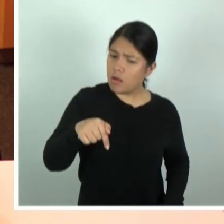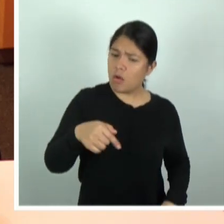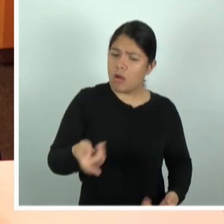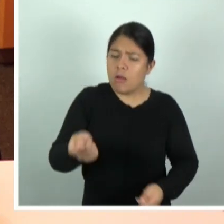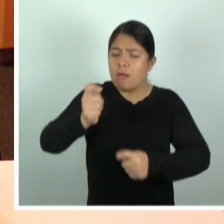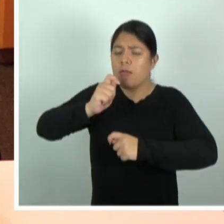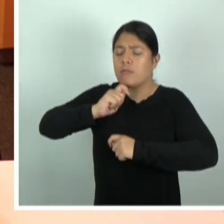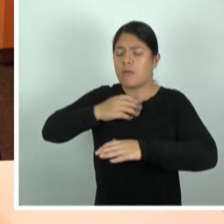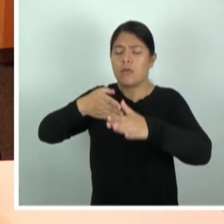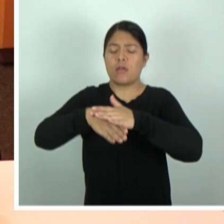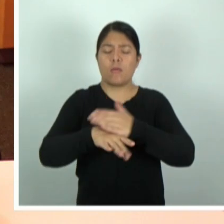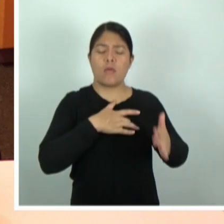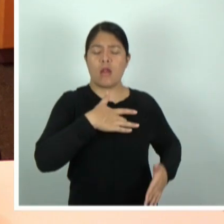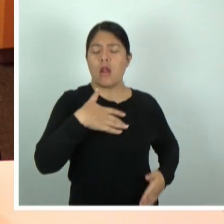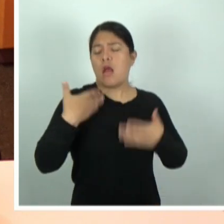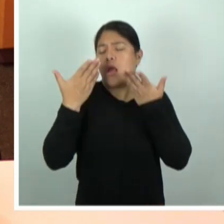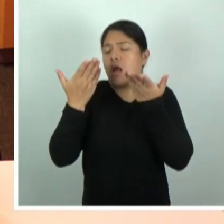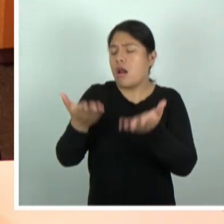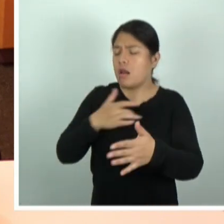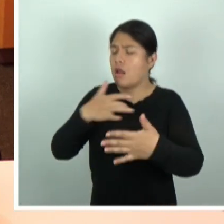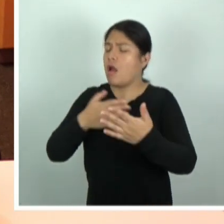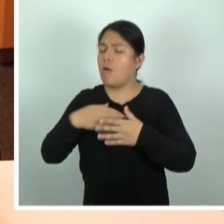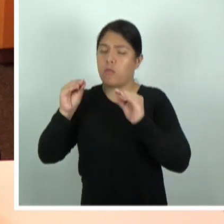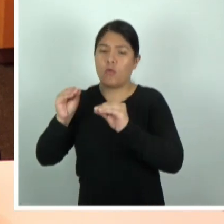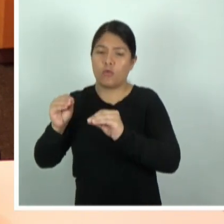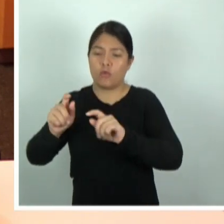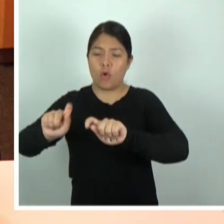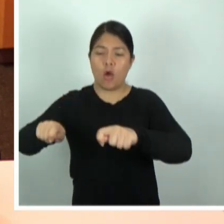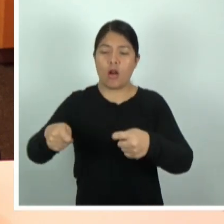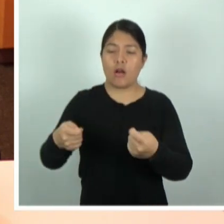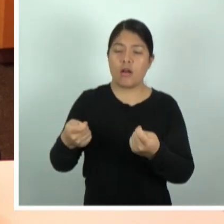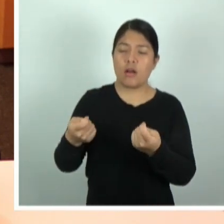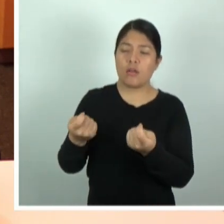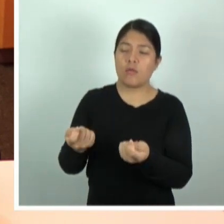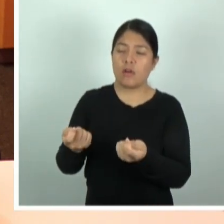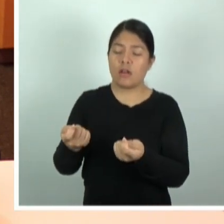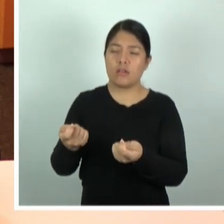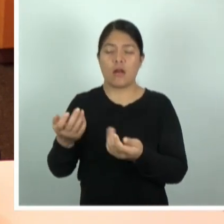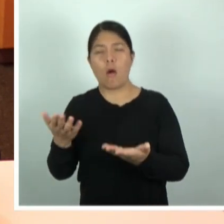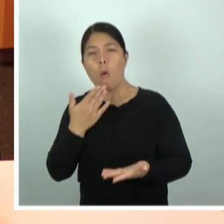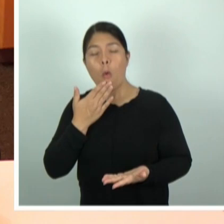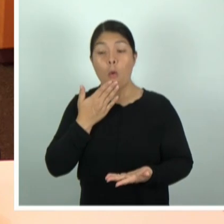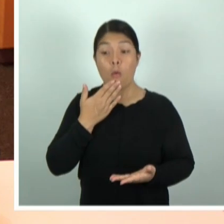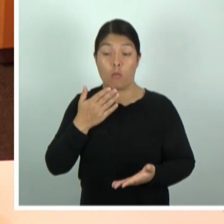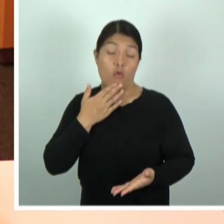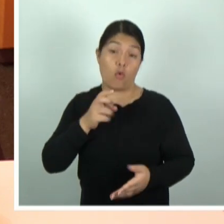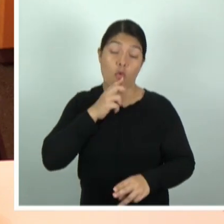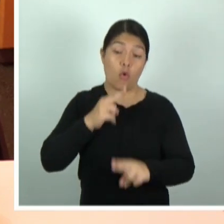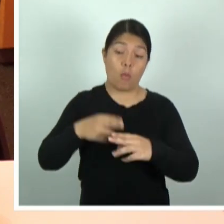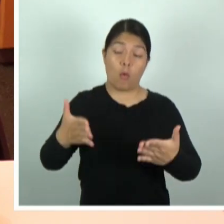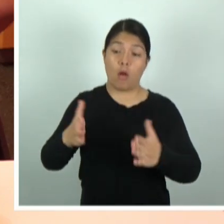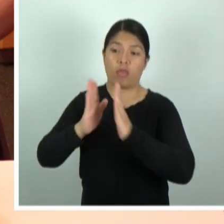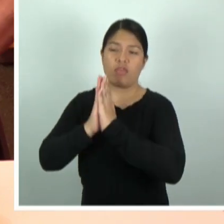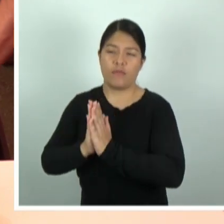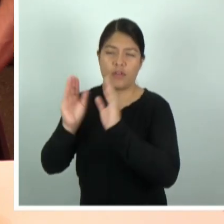por su amor, esa naturaleza que la Biblia le llama santidad. Si tú quieres